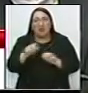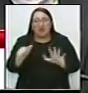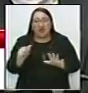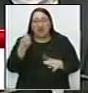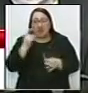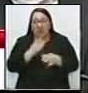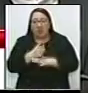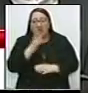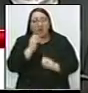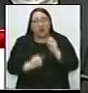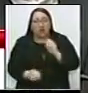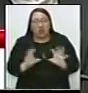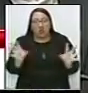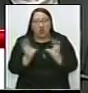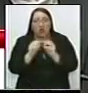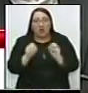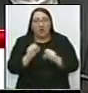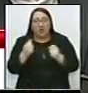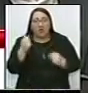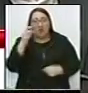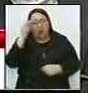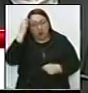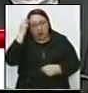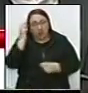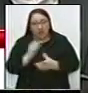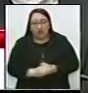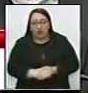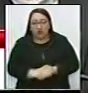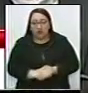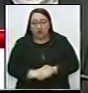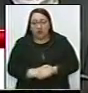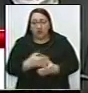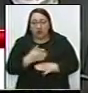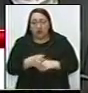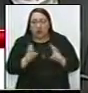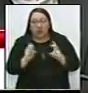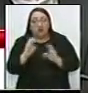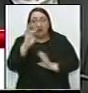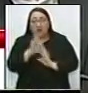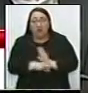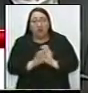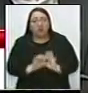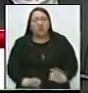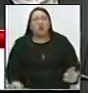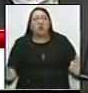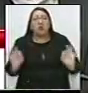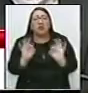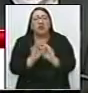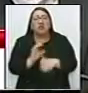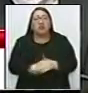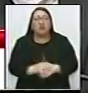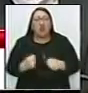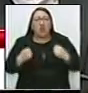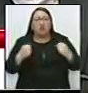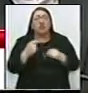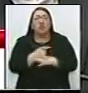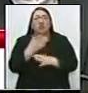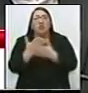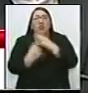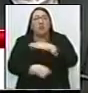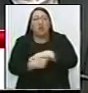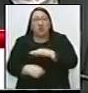para ir a una reforma integral del sistema político, para ir a los temas de fondo en la reforma y en la lucha contra la